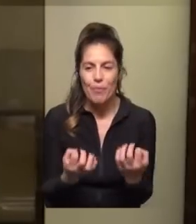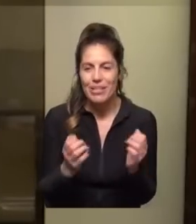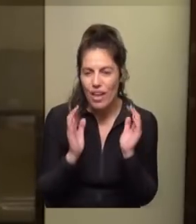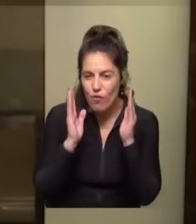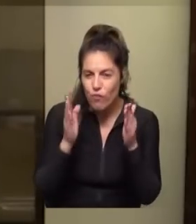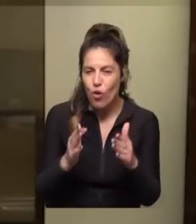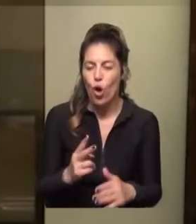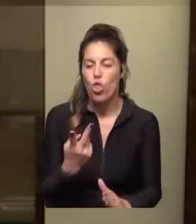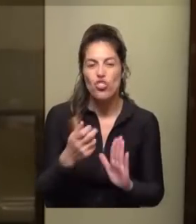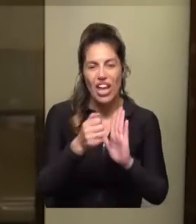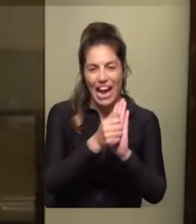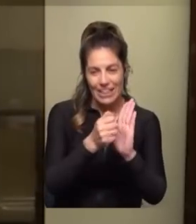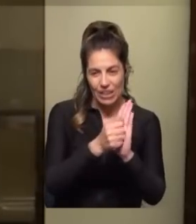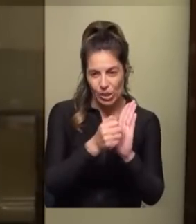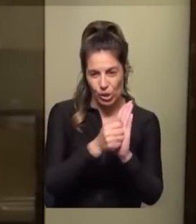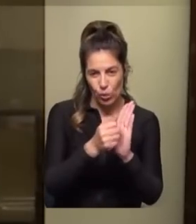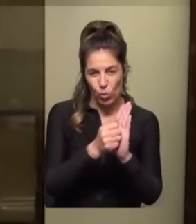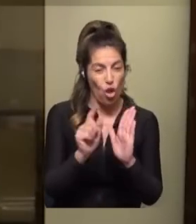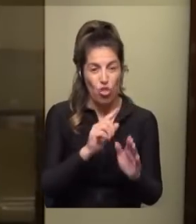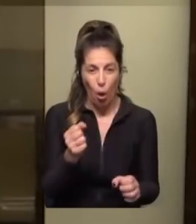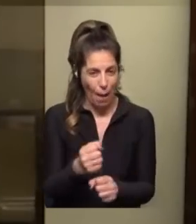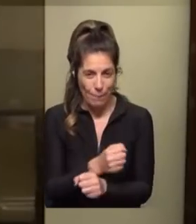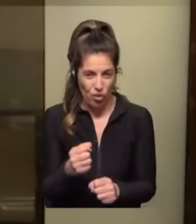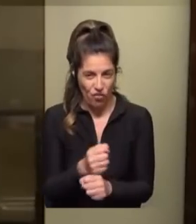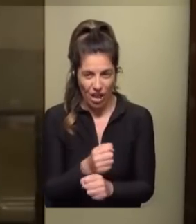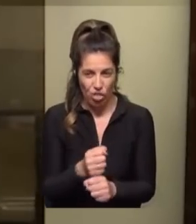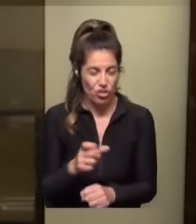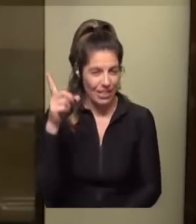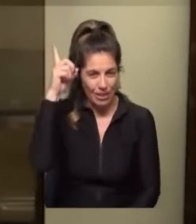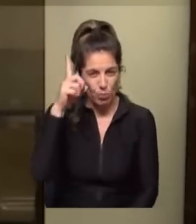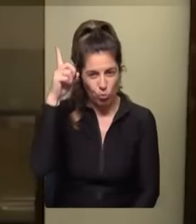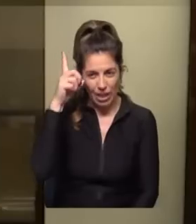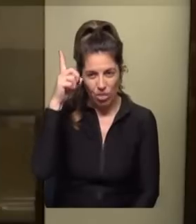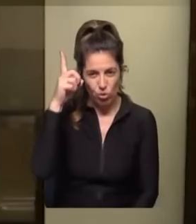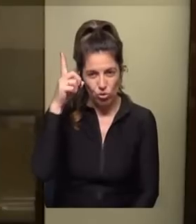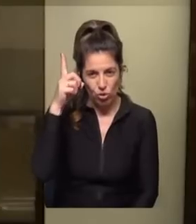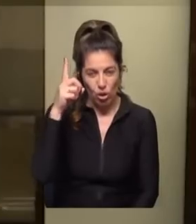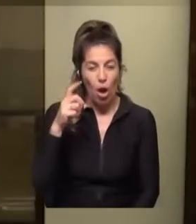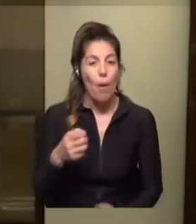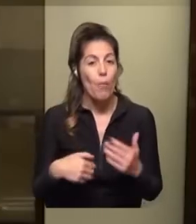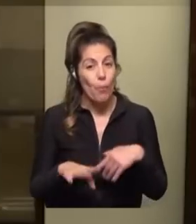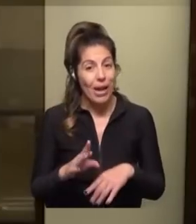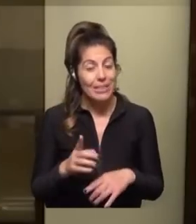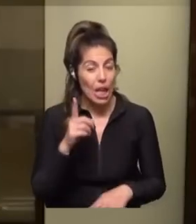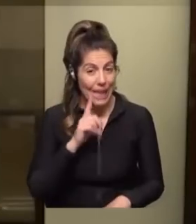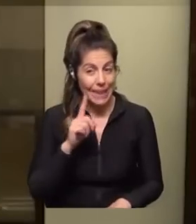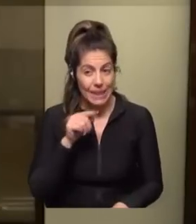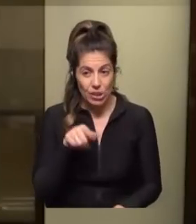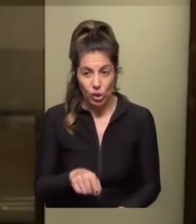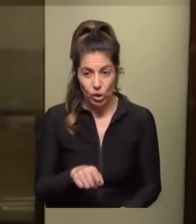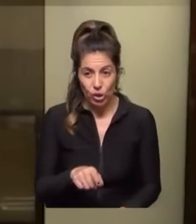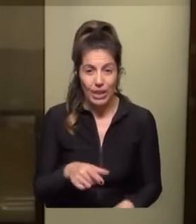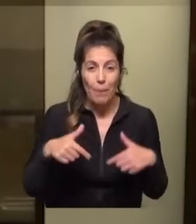en dos artículos que no fueron aprobados en diputados por más que era intención en este caso